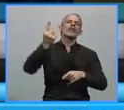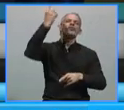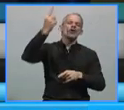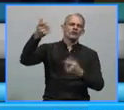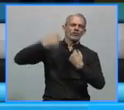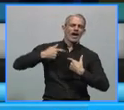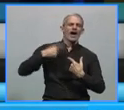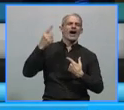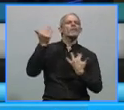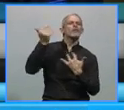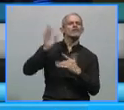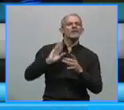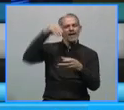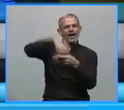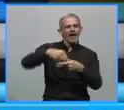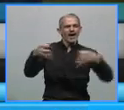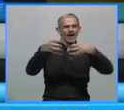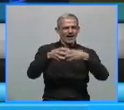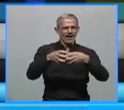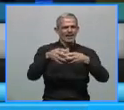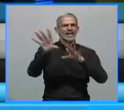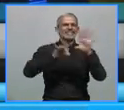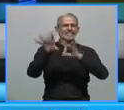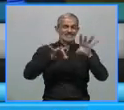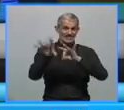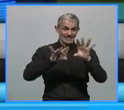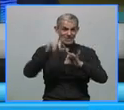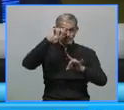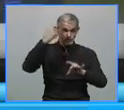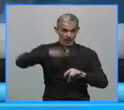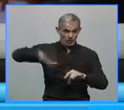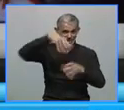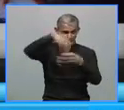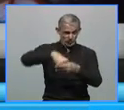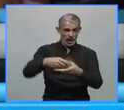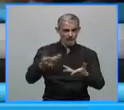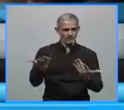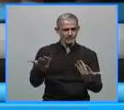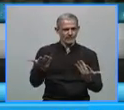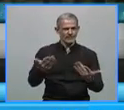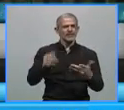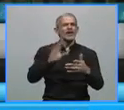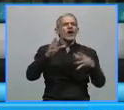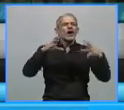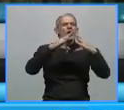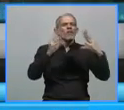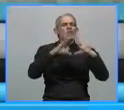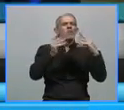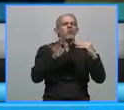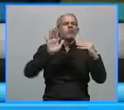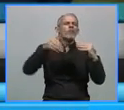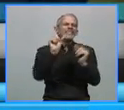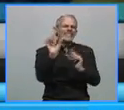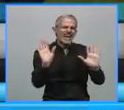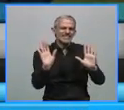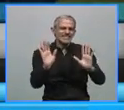oportunidad de jugar en en un en un seleccionado nacional y jugar en los punita y estar en un equipo